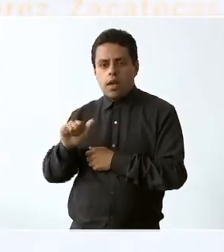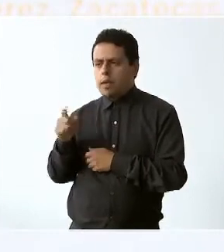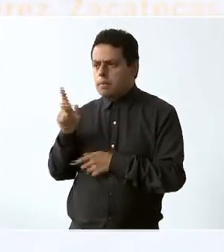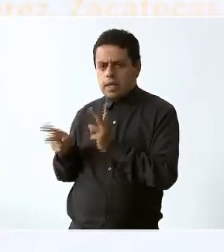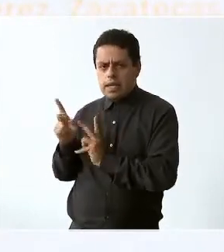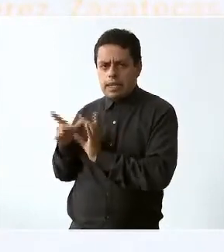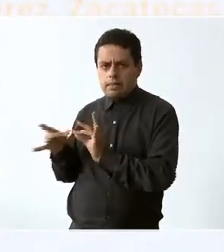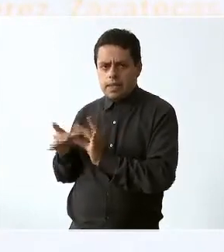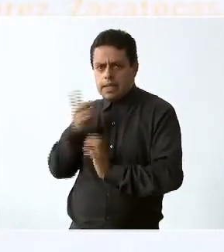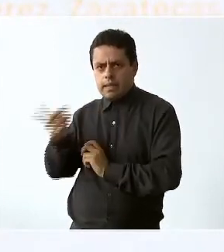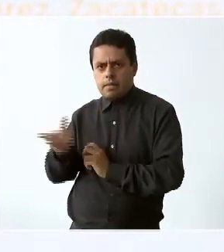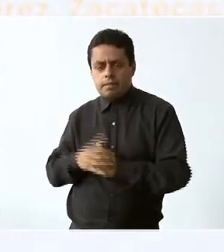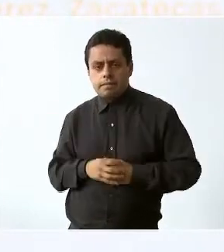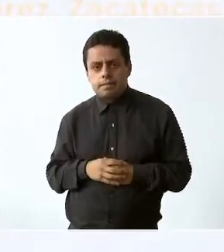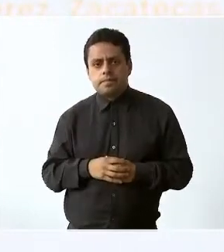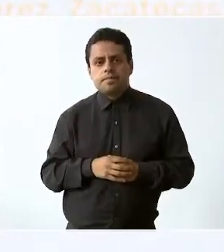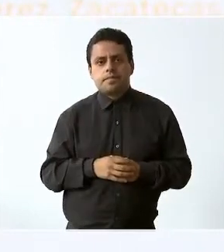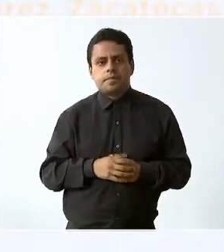siguiente: